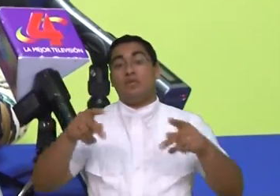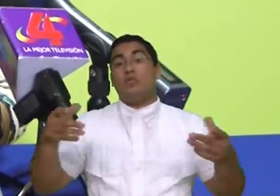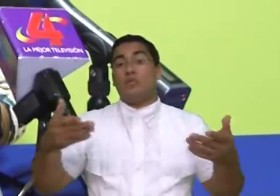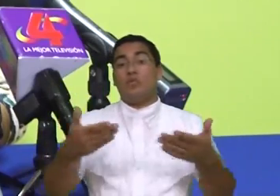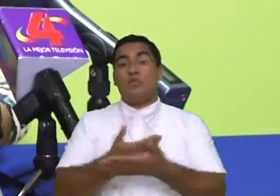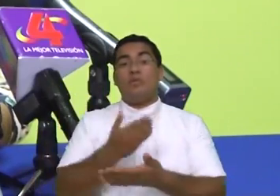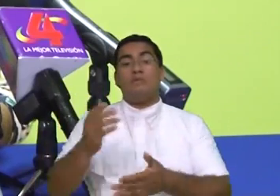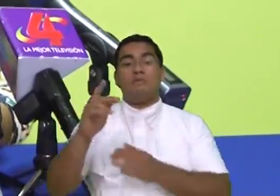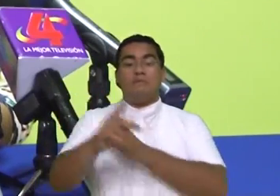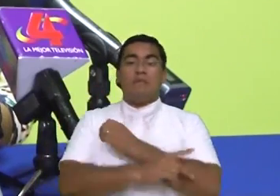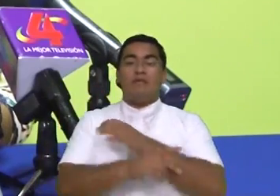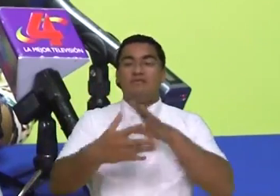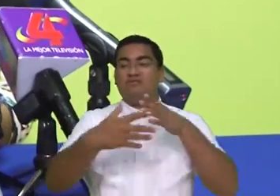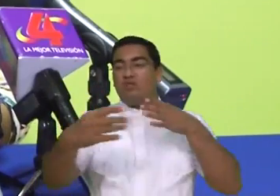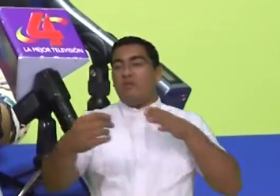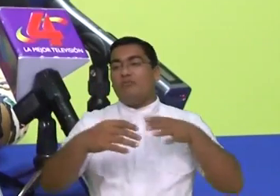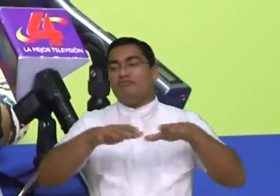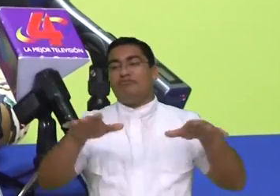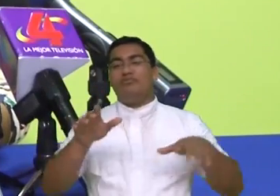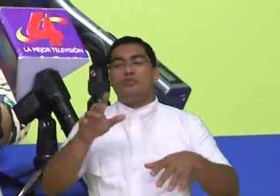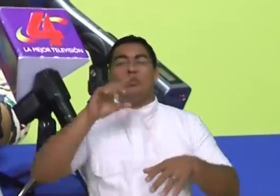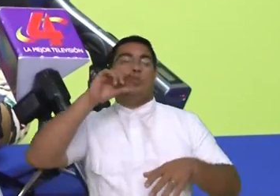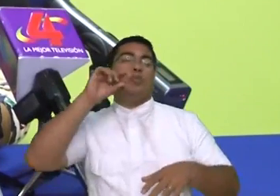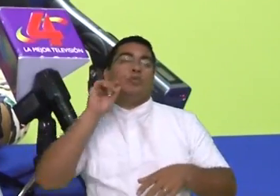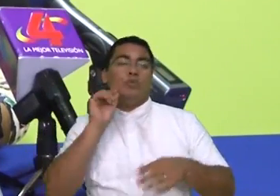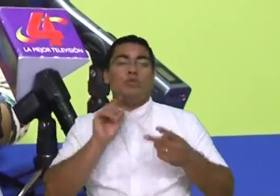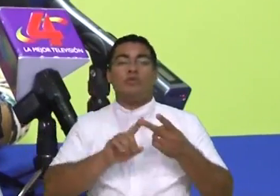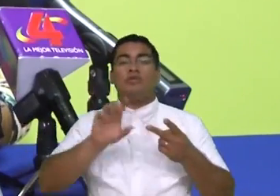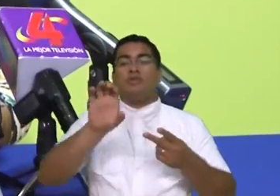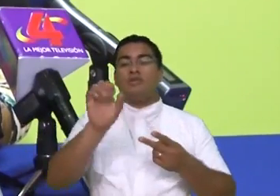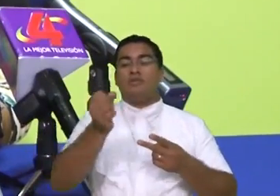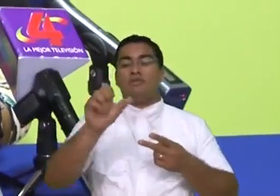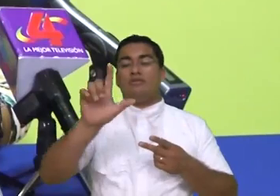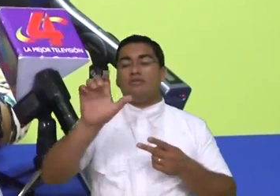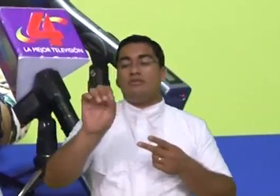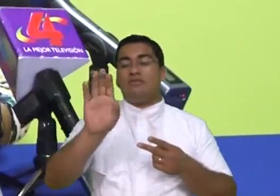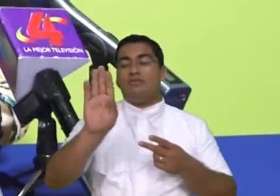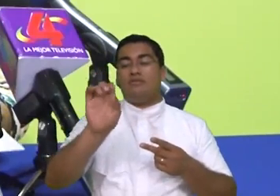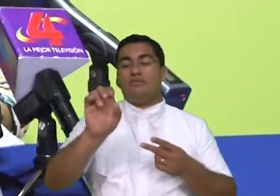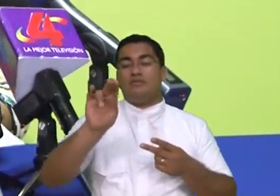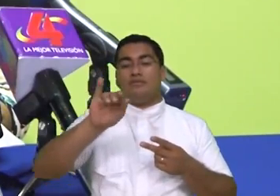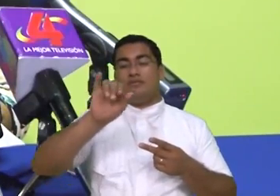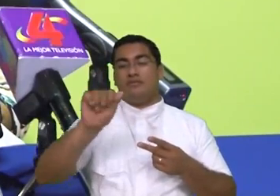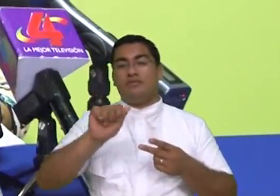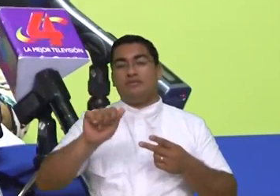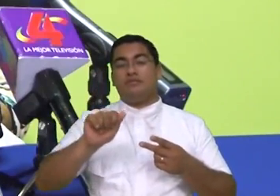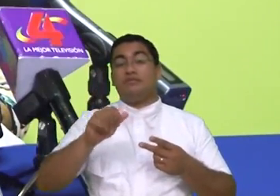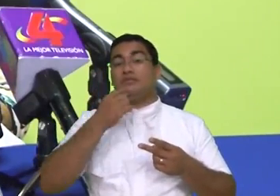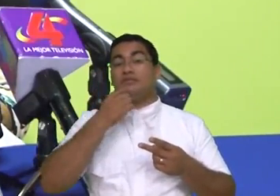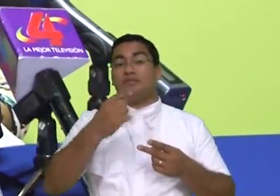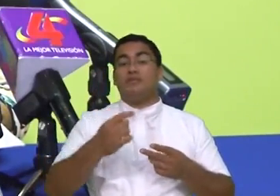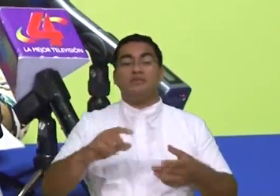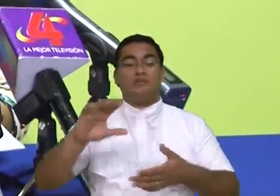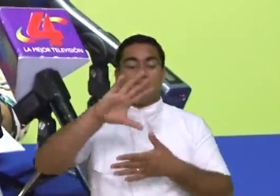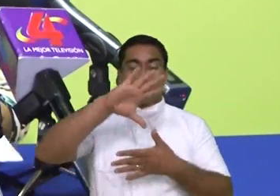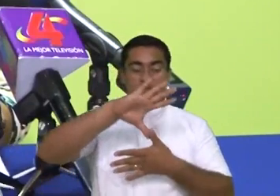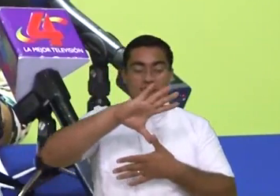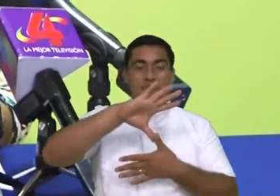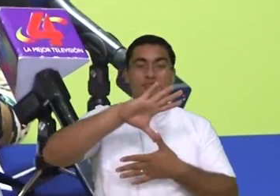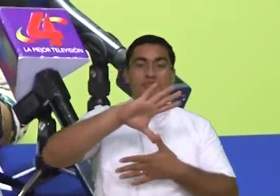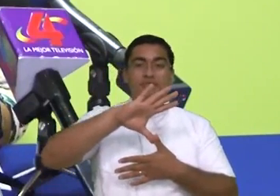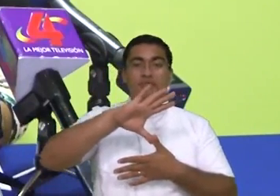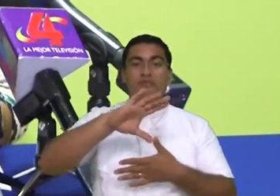de ayer para hoy son Hungría y Eslovenia. A nivel de la región de las Américas,